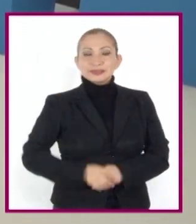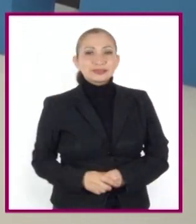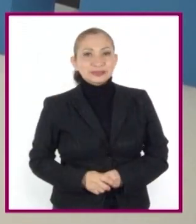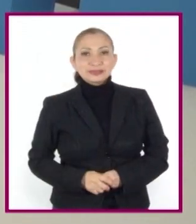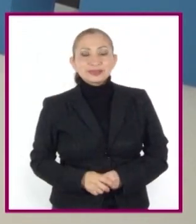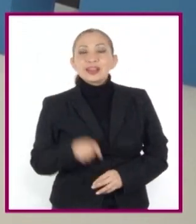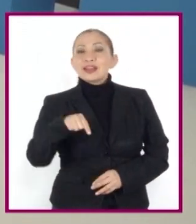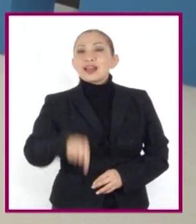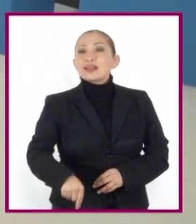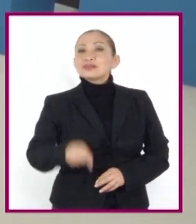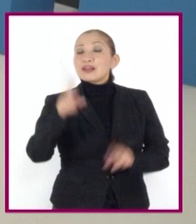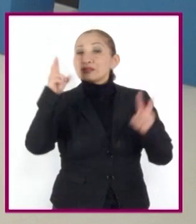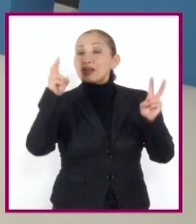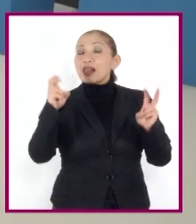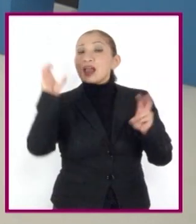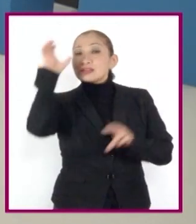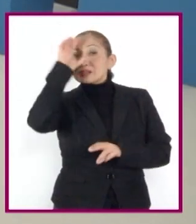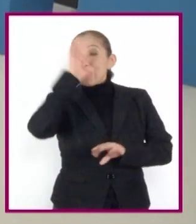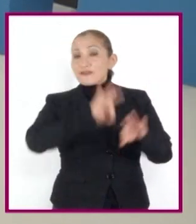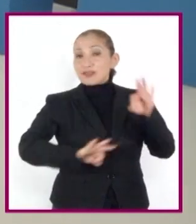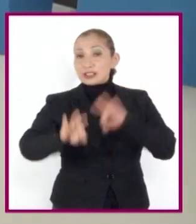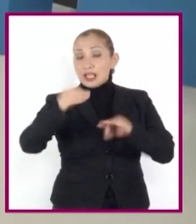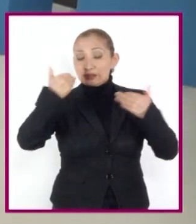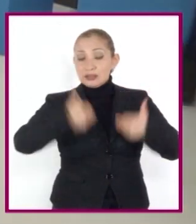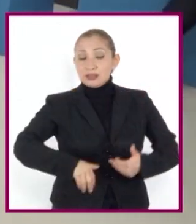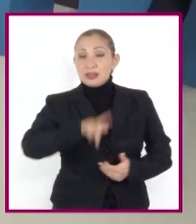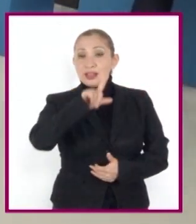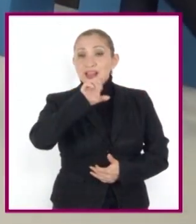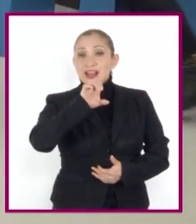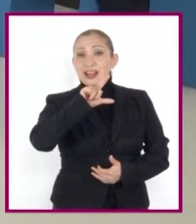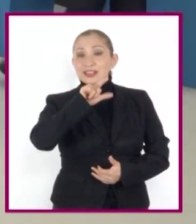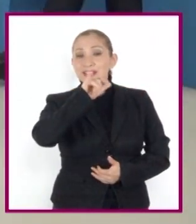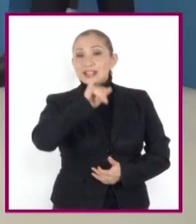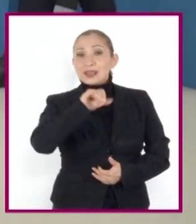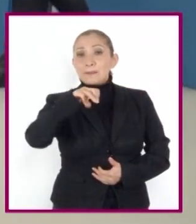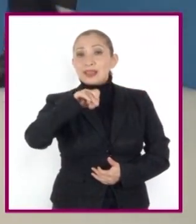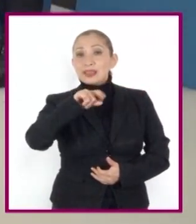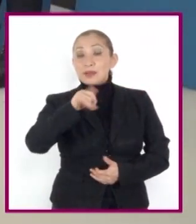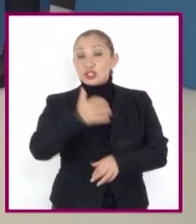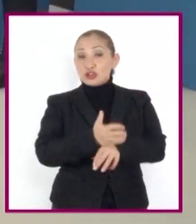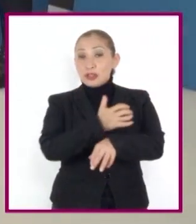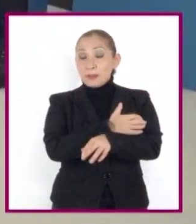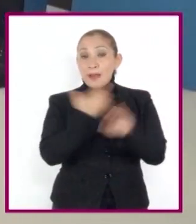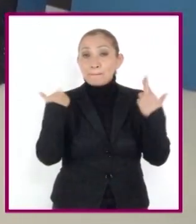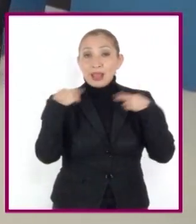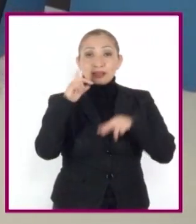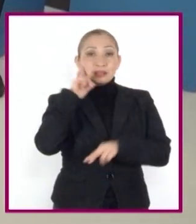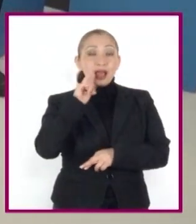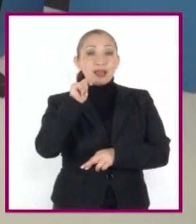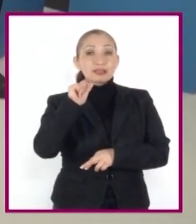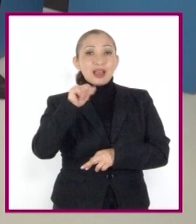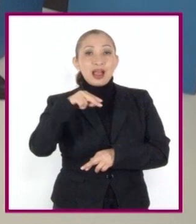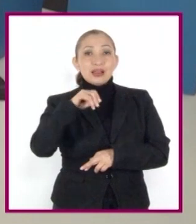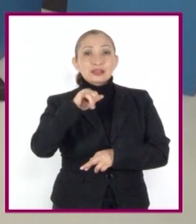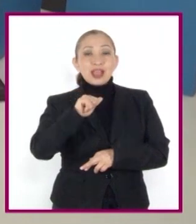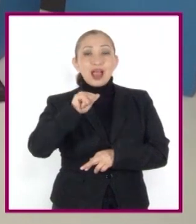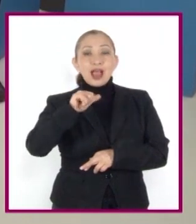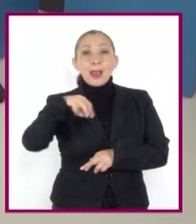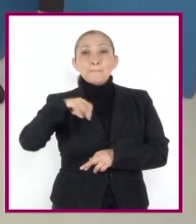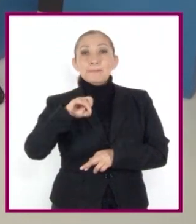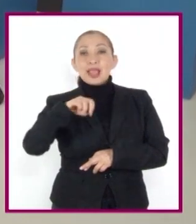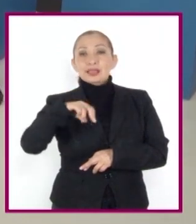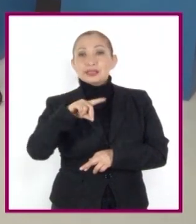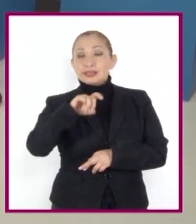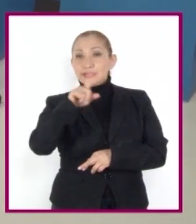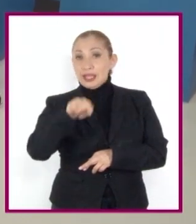en la asignatura de Ciencias Física. Yo soy Leslie Mendívil y en esta ocasión nos acompaña la profesora Tania Méndez, quien nos apoyará en